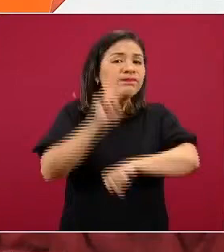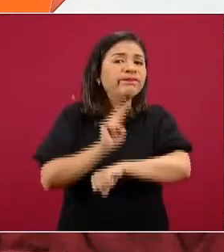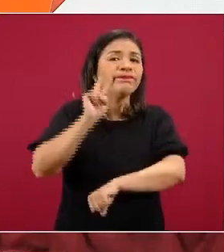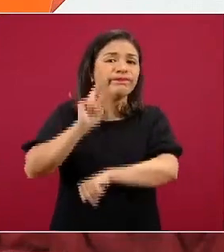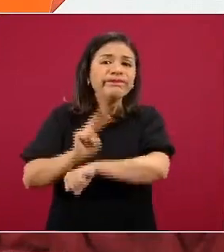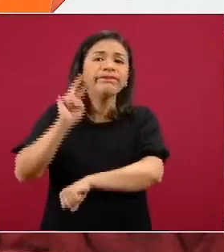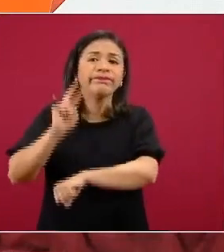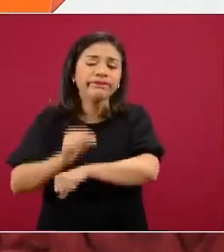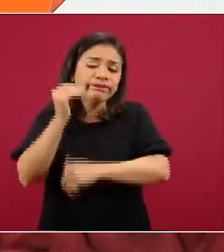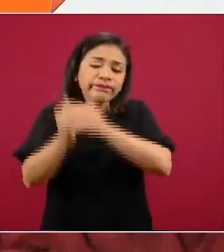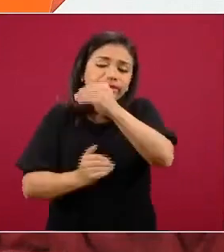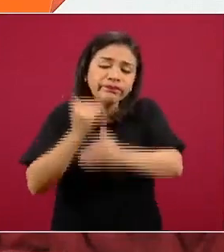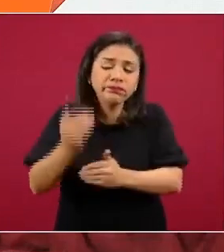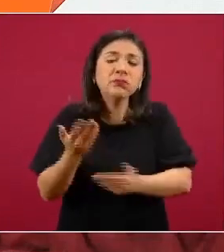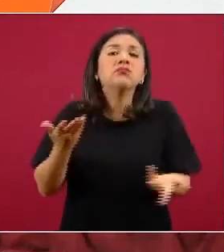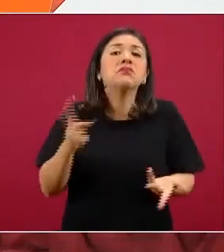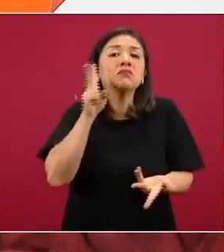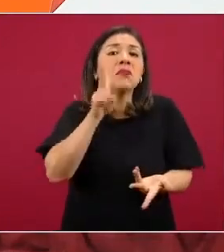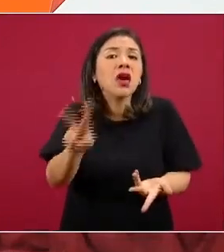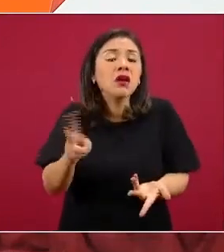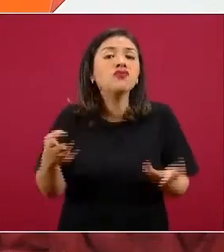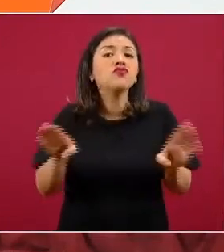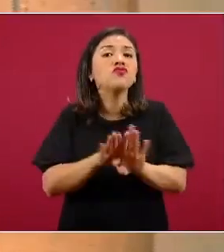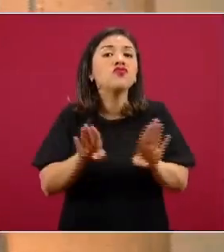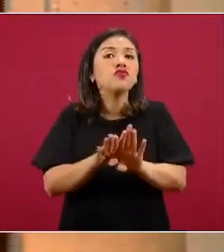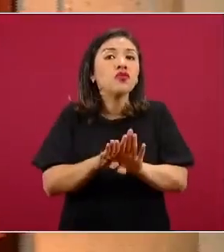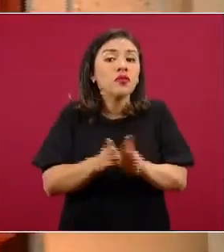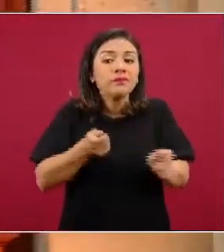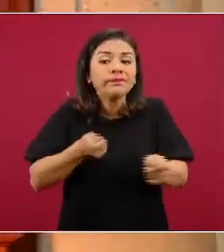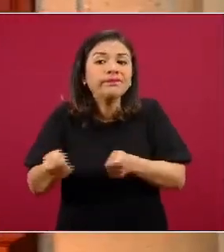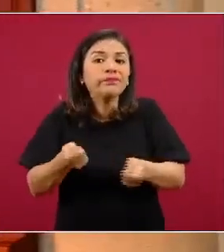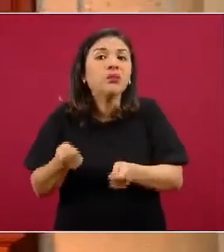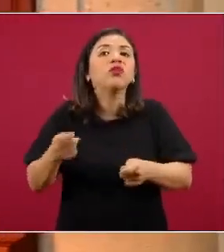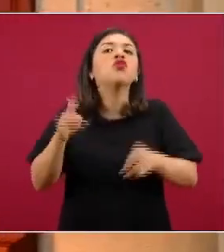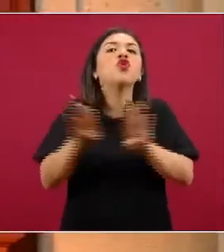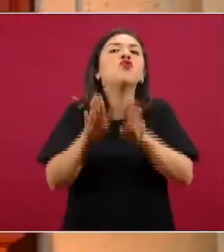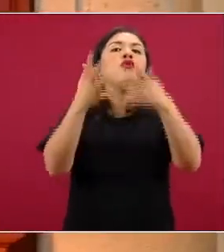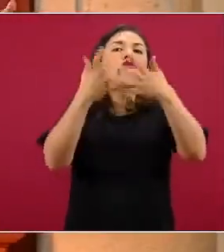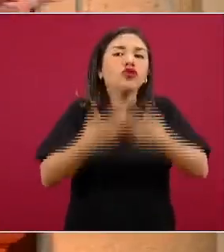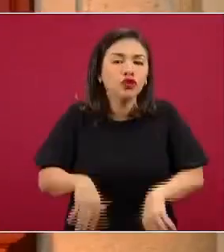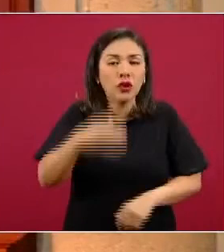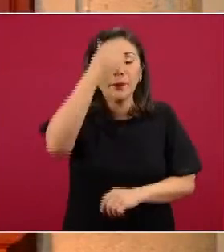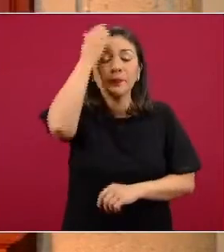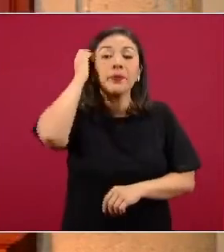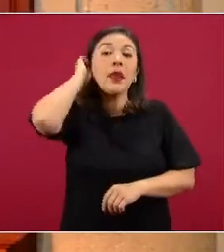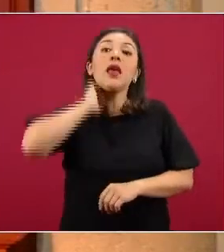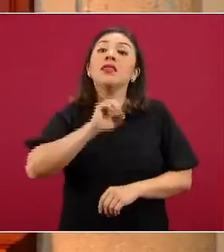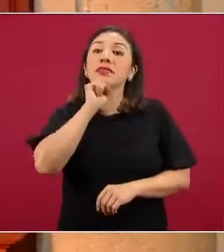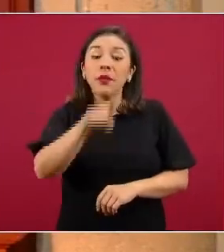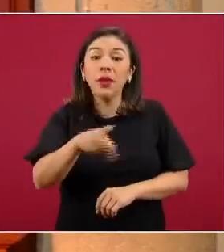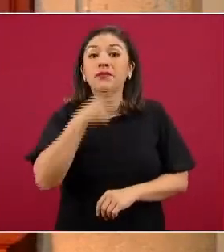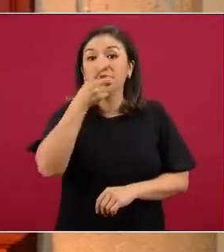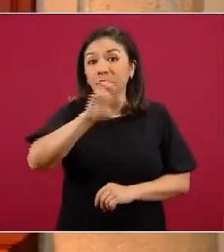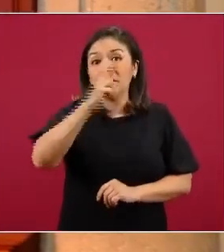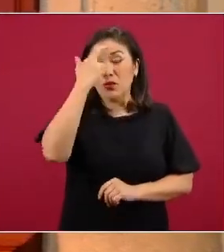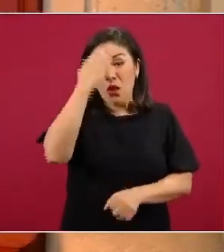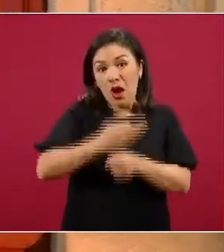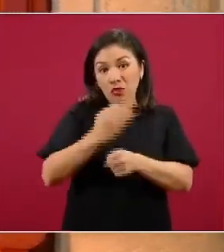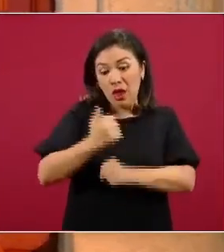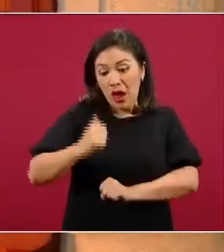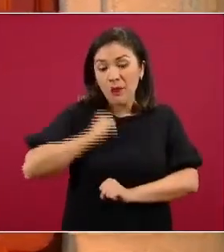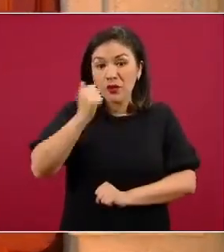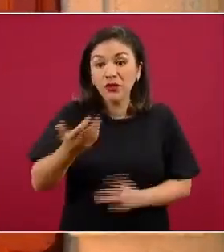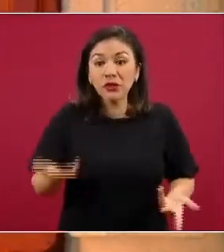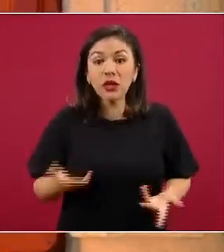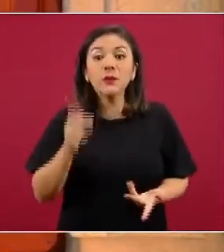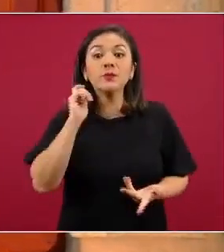monitoreando para ver el impacto de estas estrategias. También recordar y aprovechar, también lo recordamos